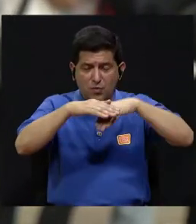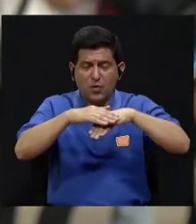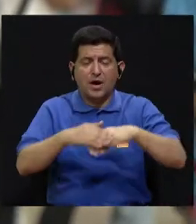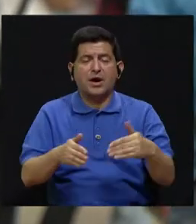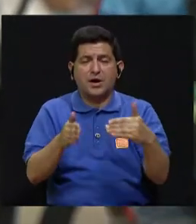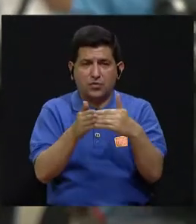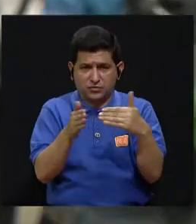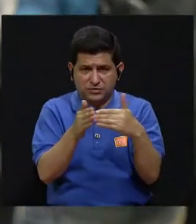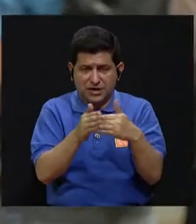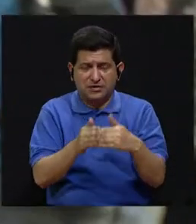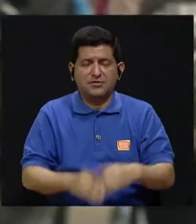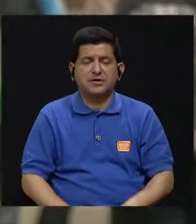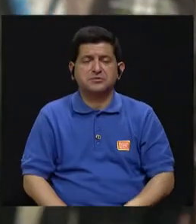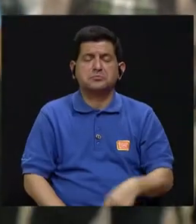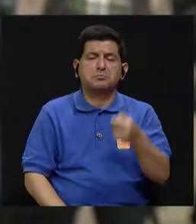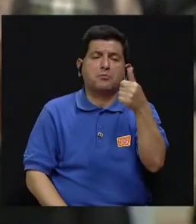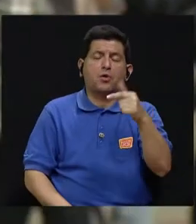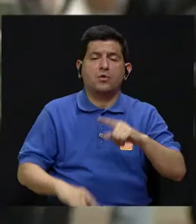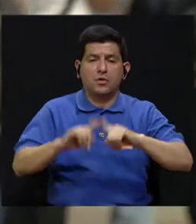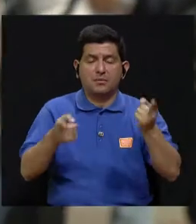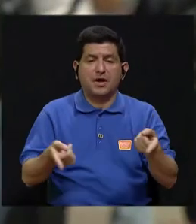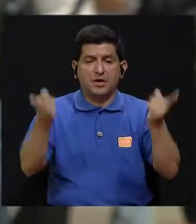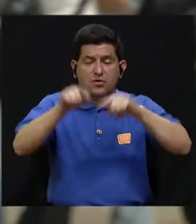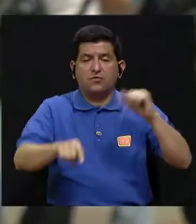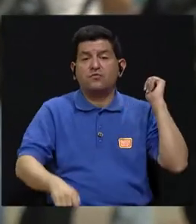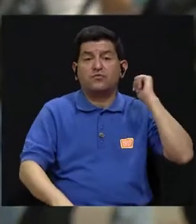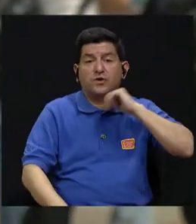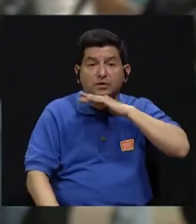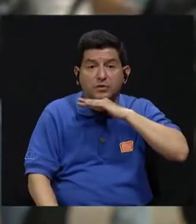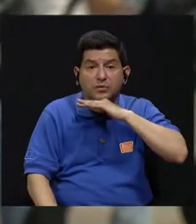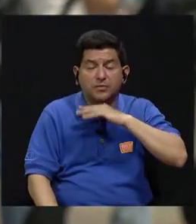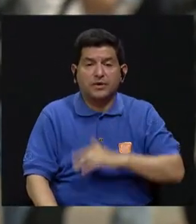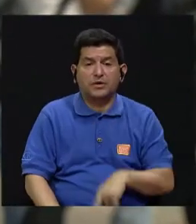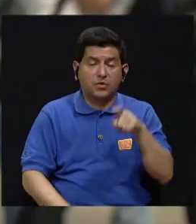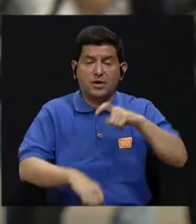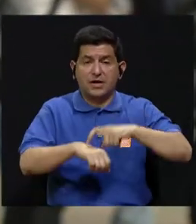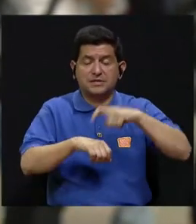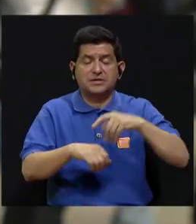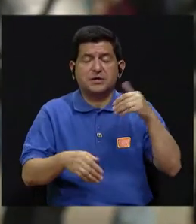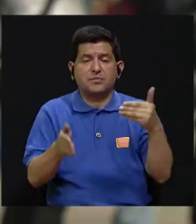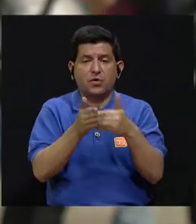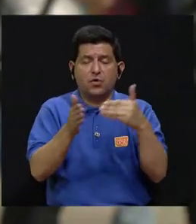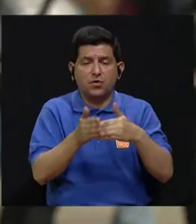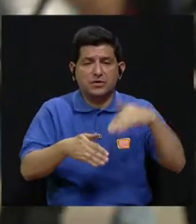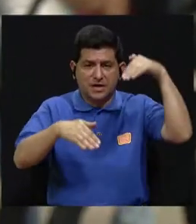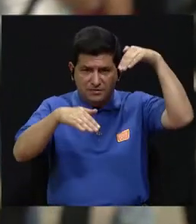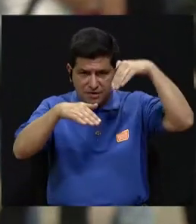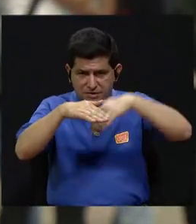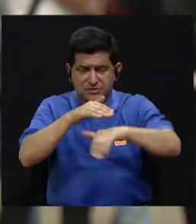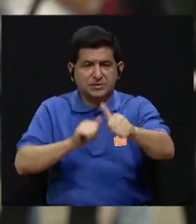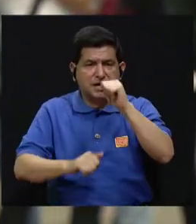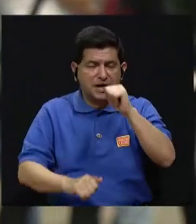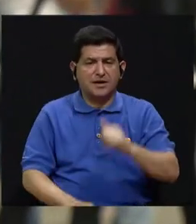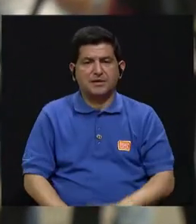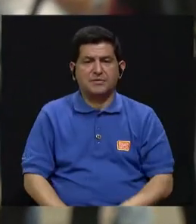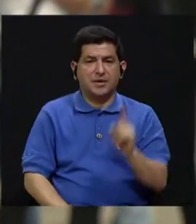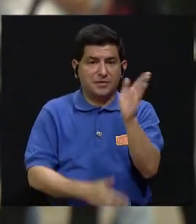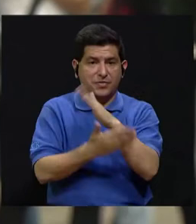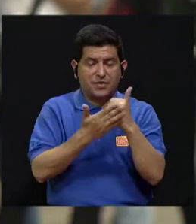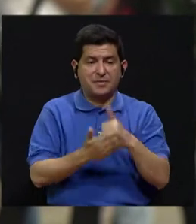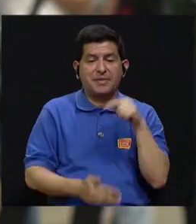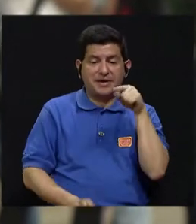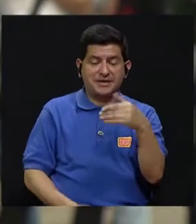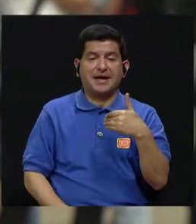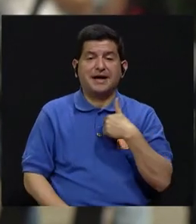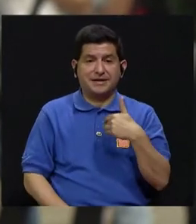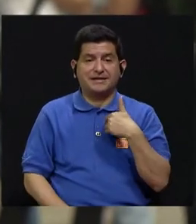relativamente cortos. Entonces, cuando ocurren fenómenos de contaminación, esos tiempos de recarga hacen que, por un lado,